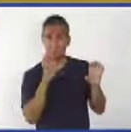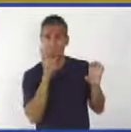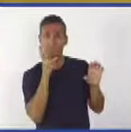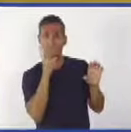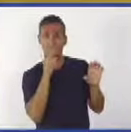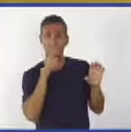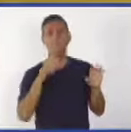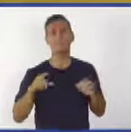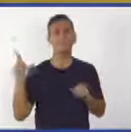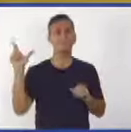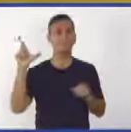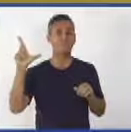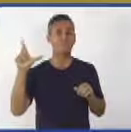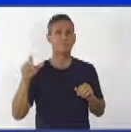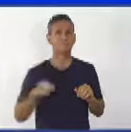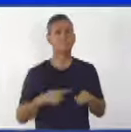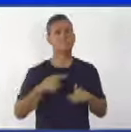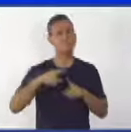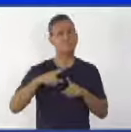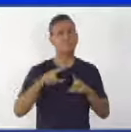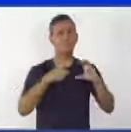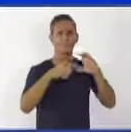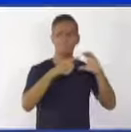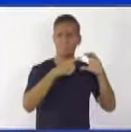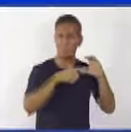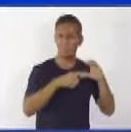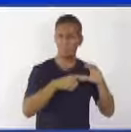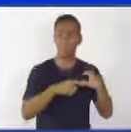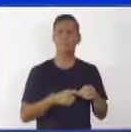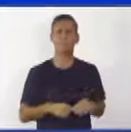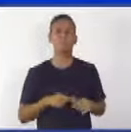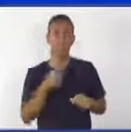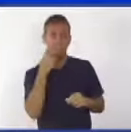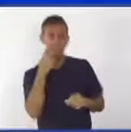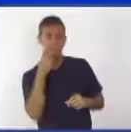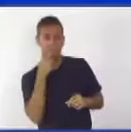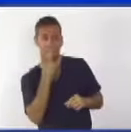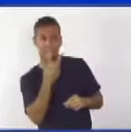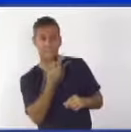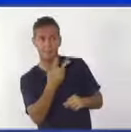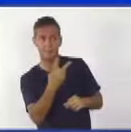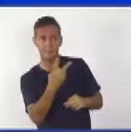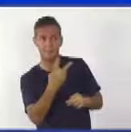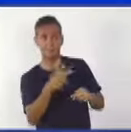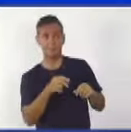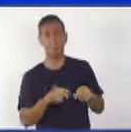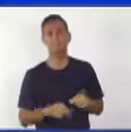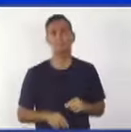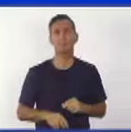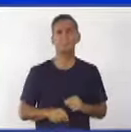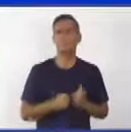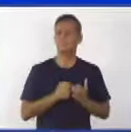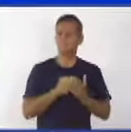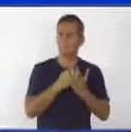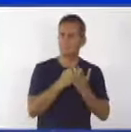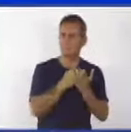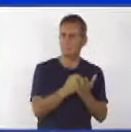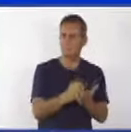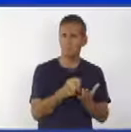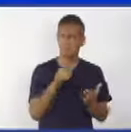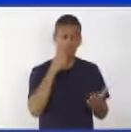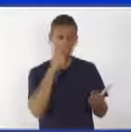contenido que les ocupará como pueden ver en pantalla también nos apoyamos en la nota